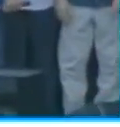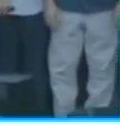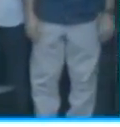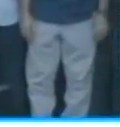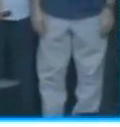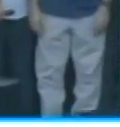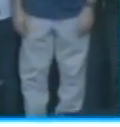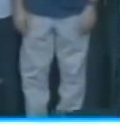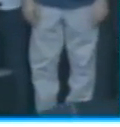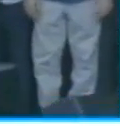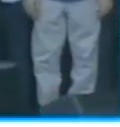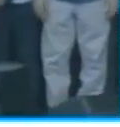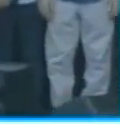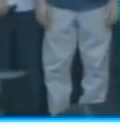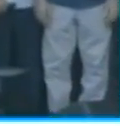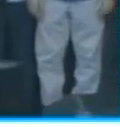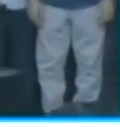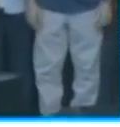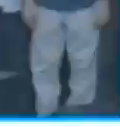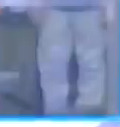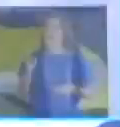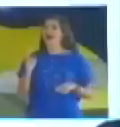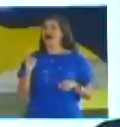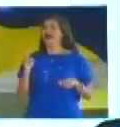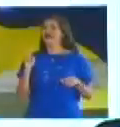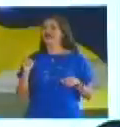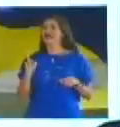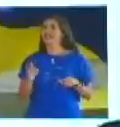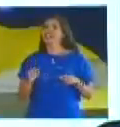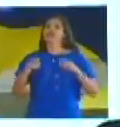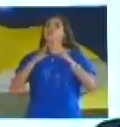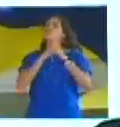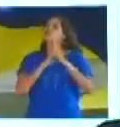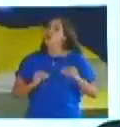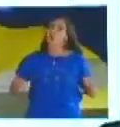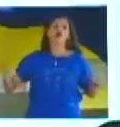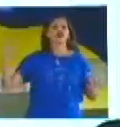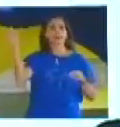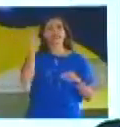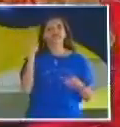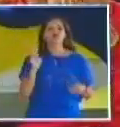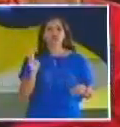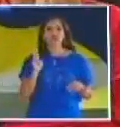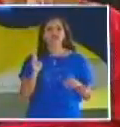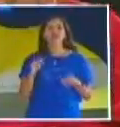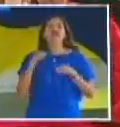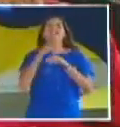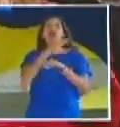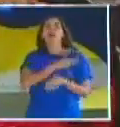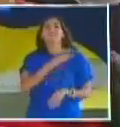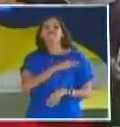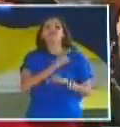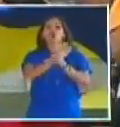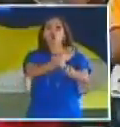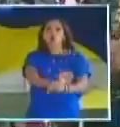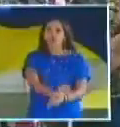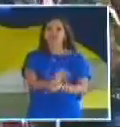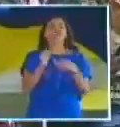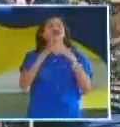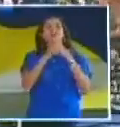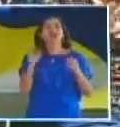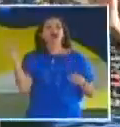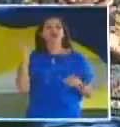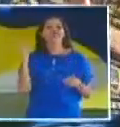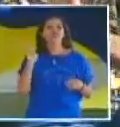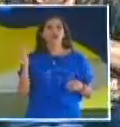constituyente de personas con alguna discapacidad, toda Venezuela, la misión José Gregorio Hernández y toda